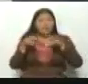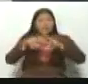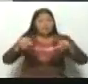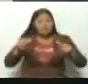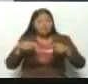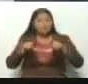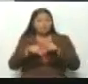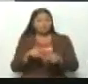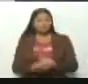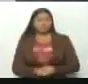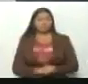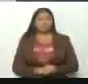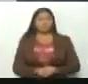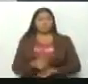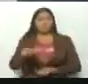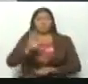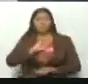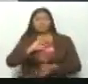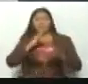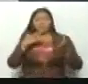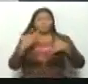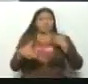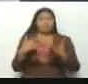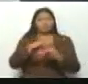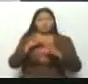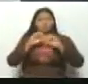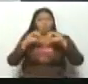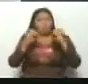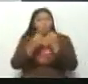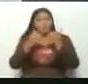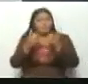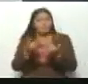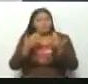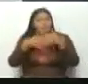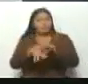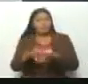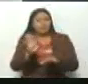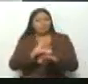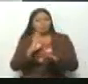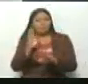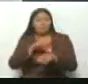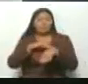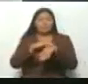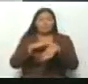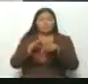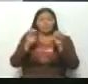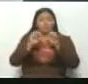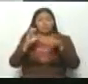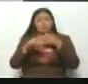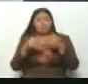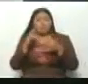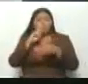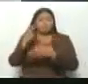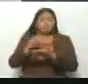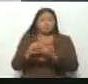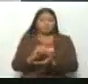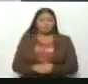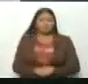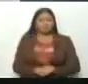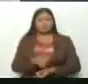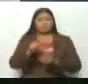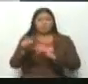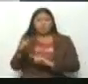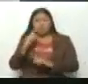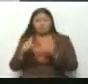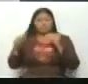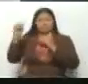territorio. En esta actividad hay una gran organización integrada del Ministerio de Educación desplegado a nivel nacional, autoridades